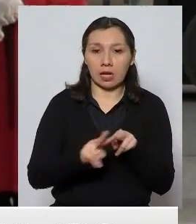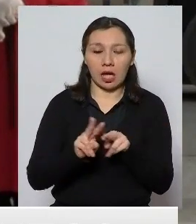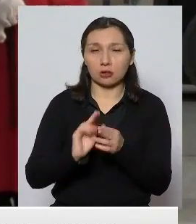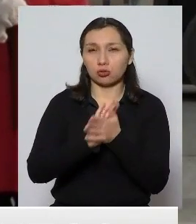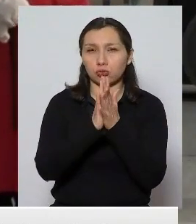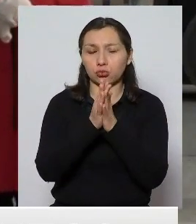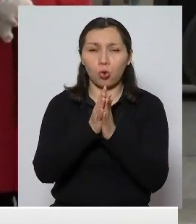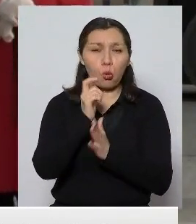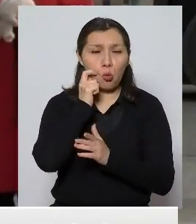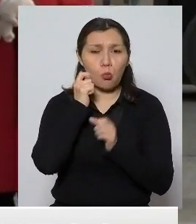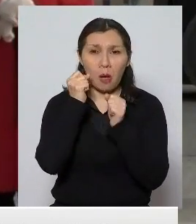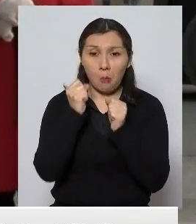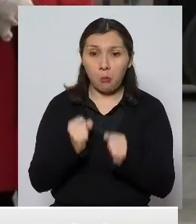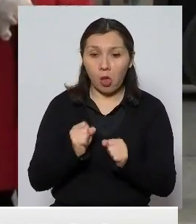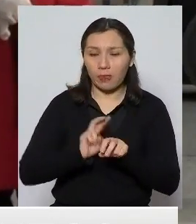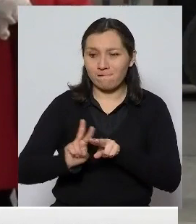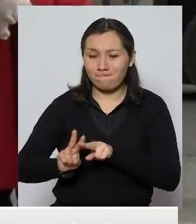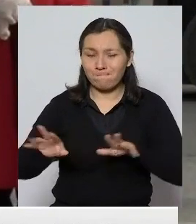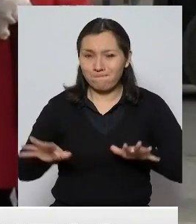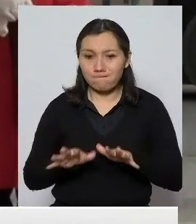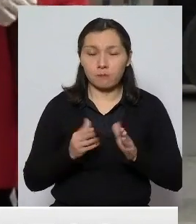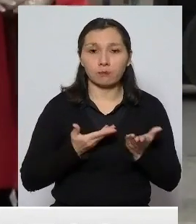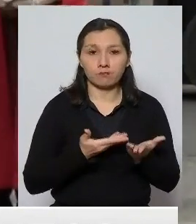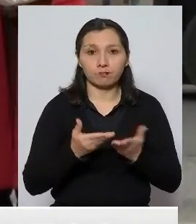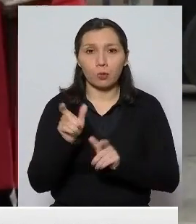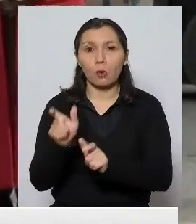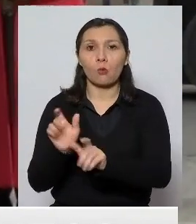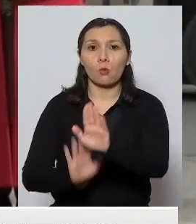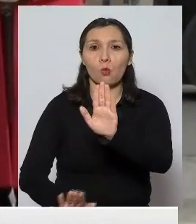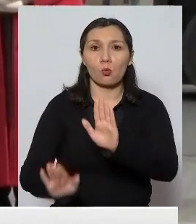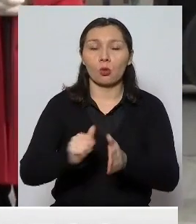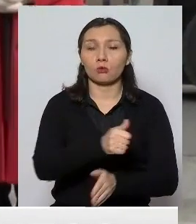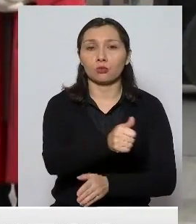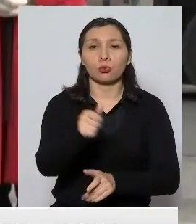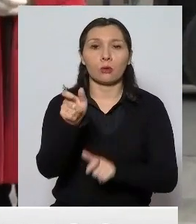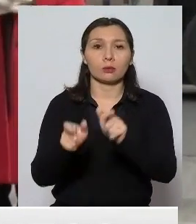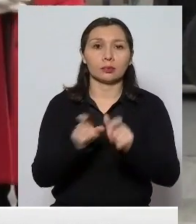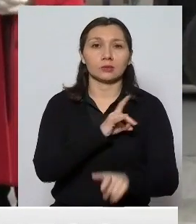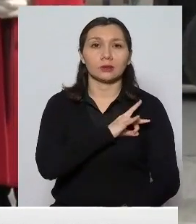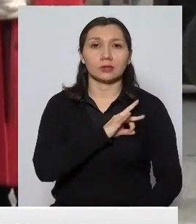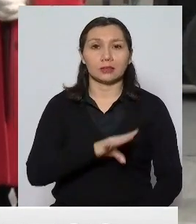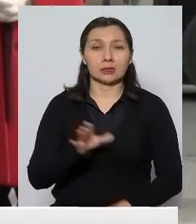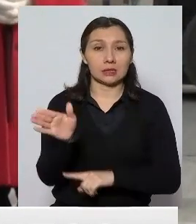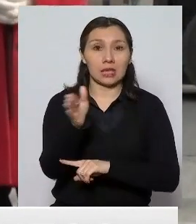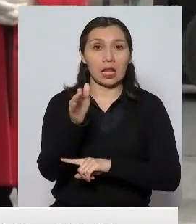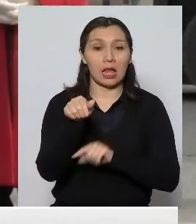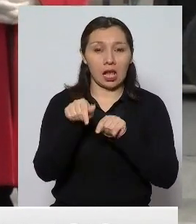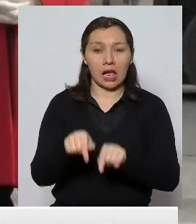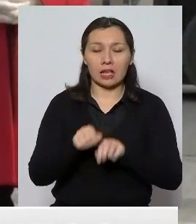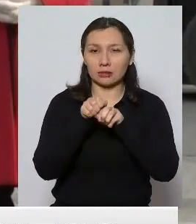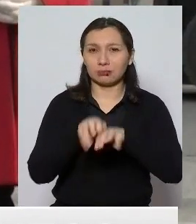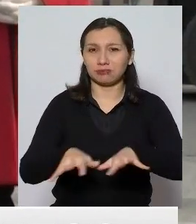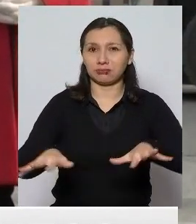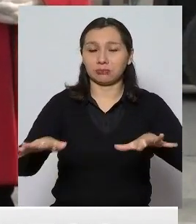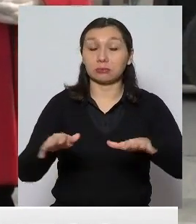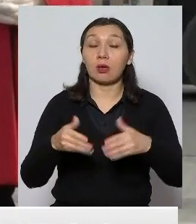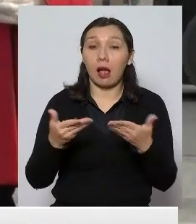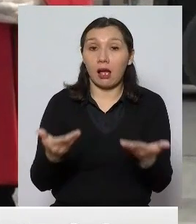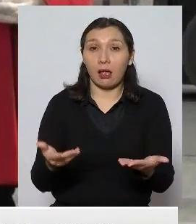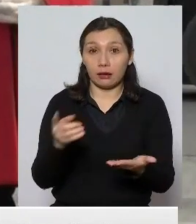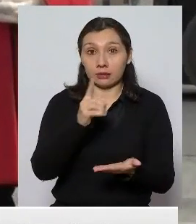lo humanamente posible para proteger a todos nuestros compatriotas de estas pandemias. Es